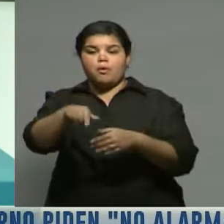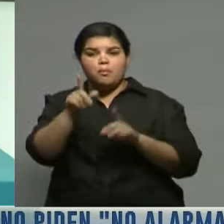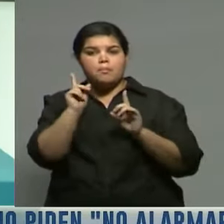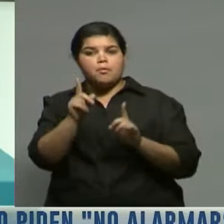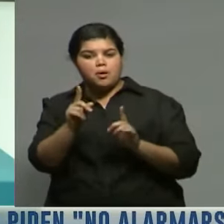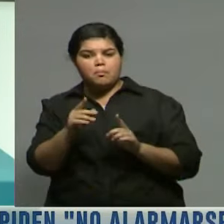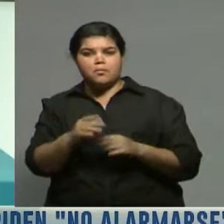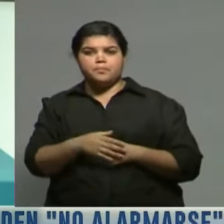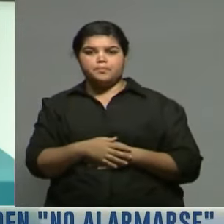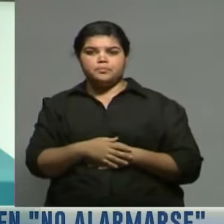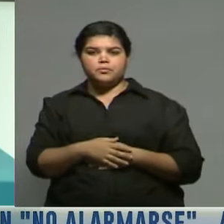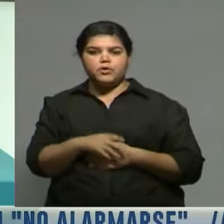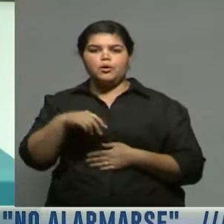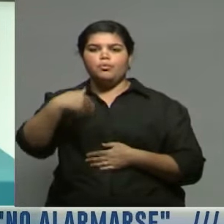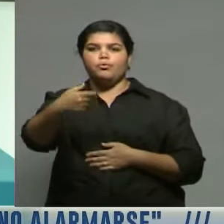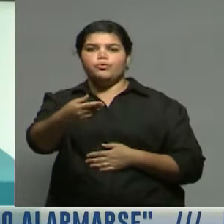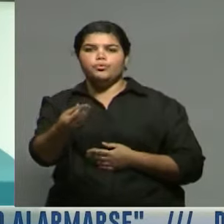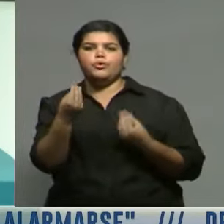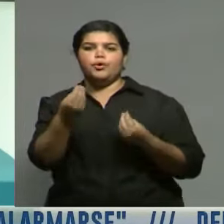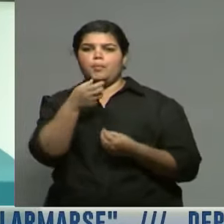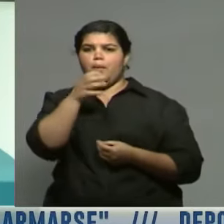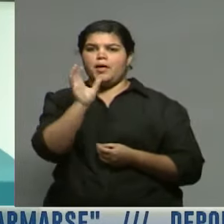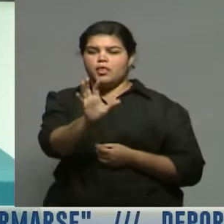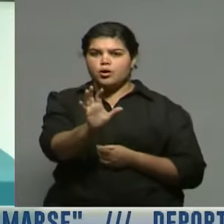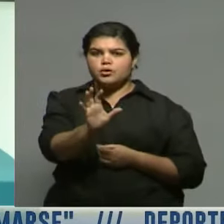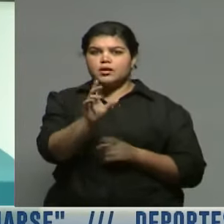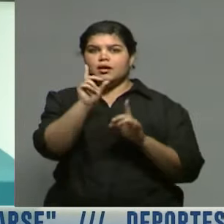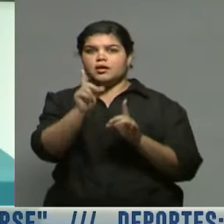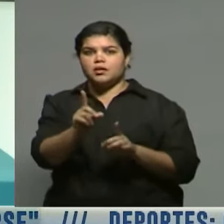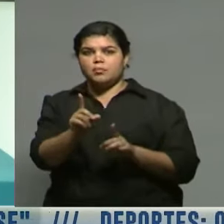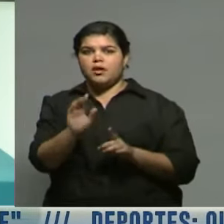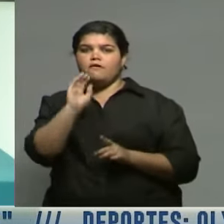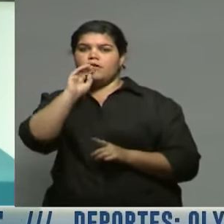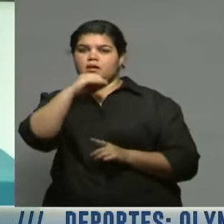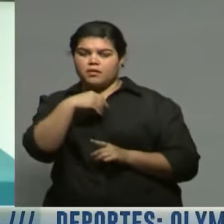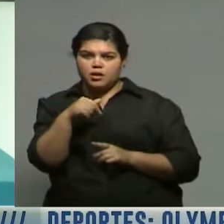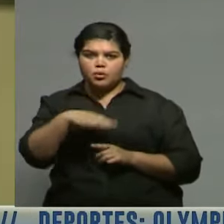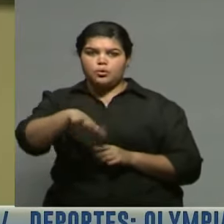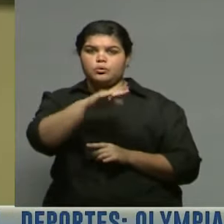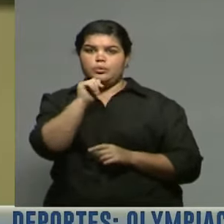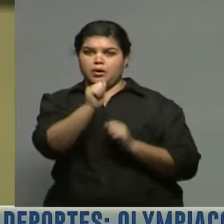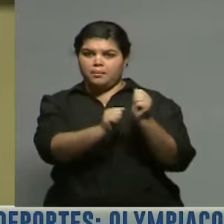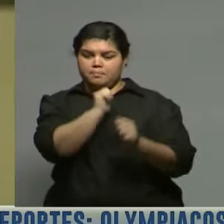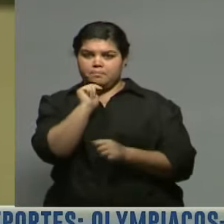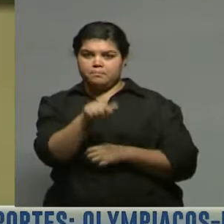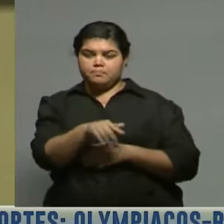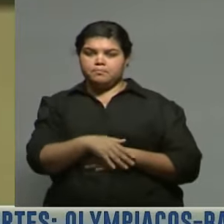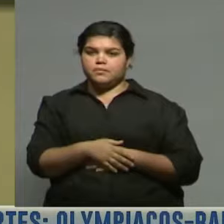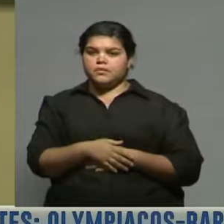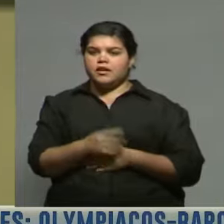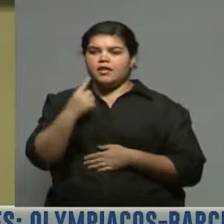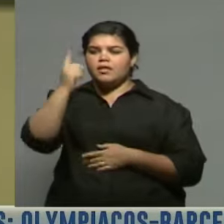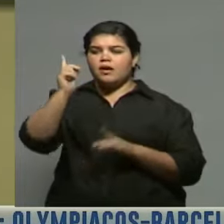y ver lo perjudicial que puede llegar a ser para la provincia de Mendoza y fundamentalmente para la vitivinicultura. Uh-huh. La idea es que ese impuesto